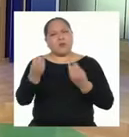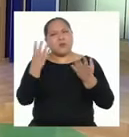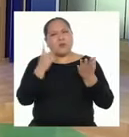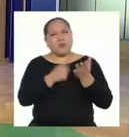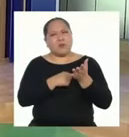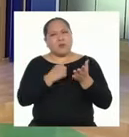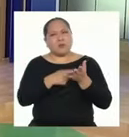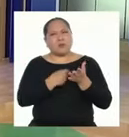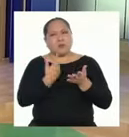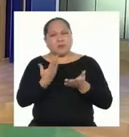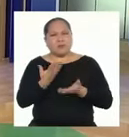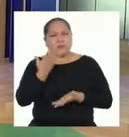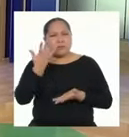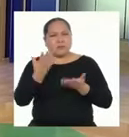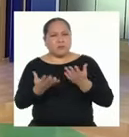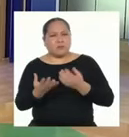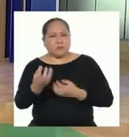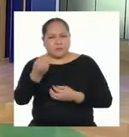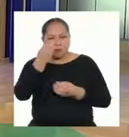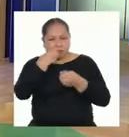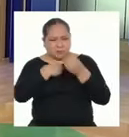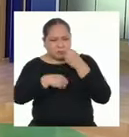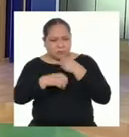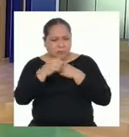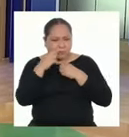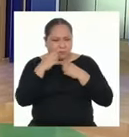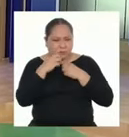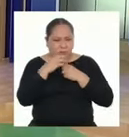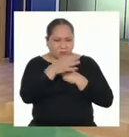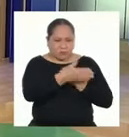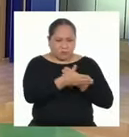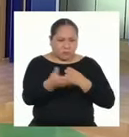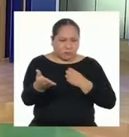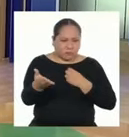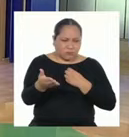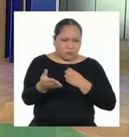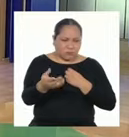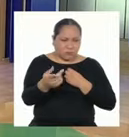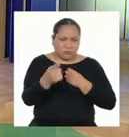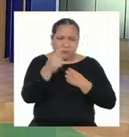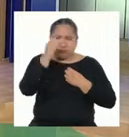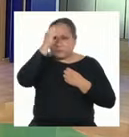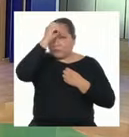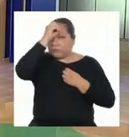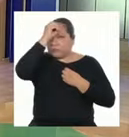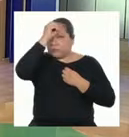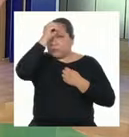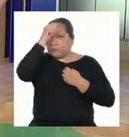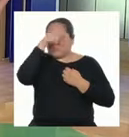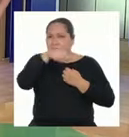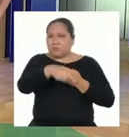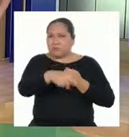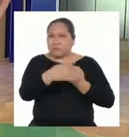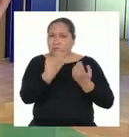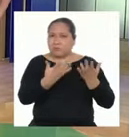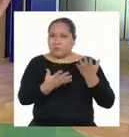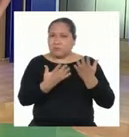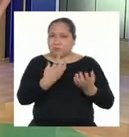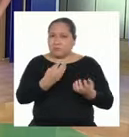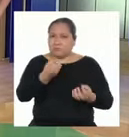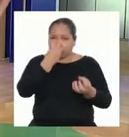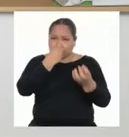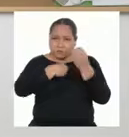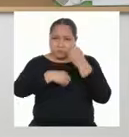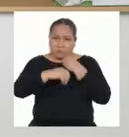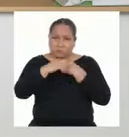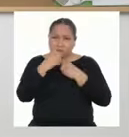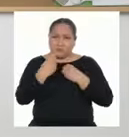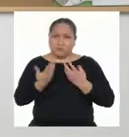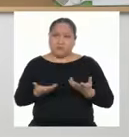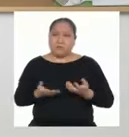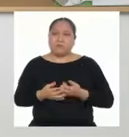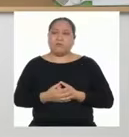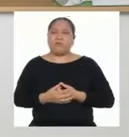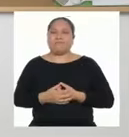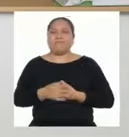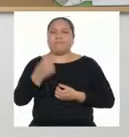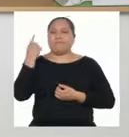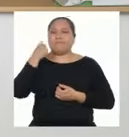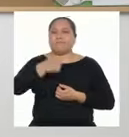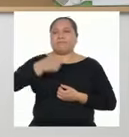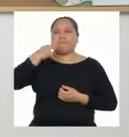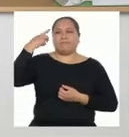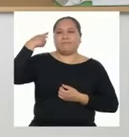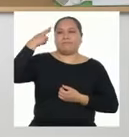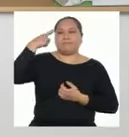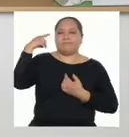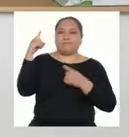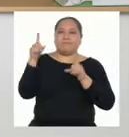¿Cuántas veces habremos consumido alimentos marinos que, sin darnos cuenta, habrían comido plástico? Por esa razón,